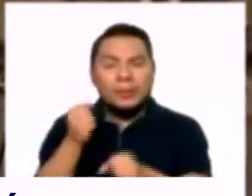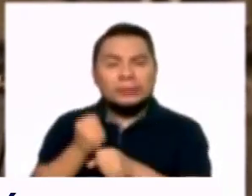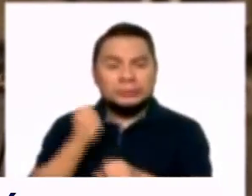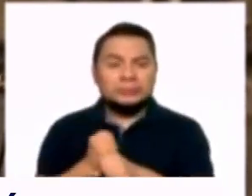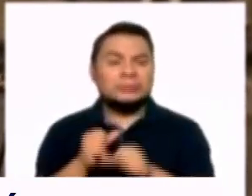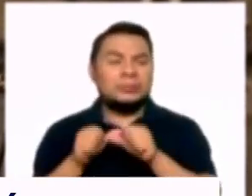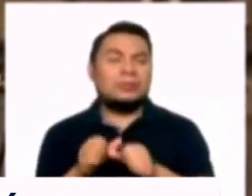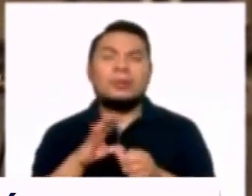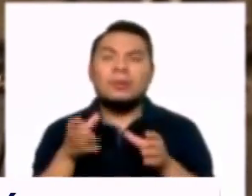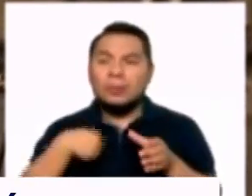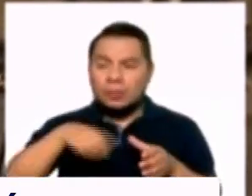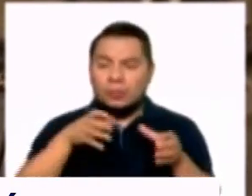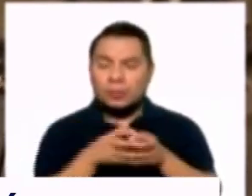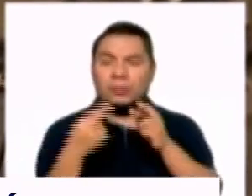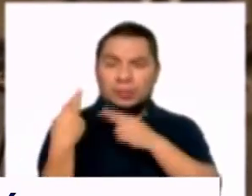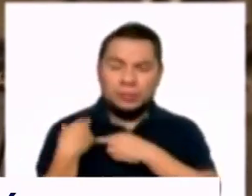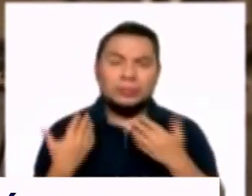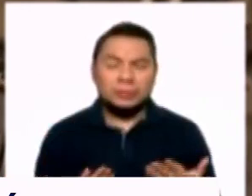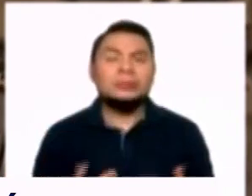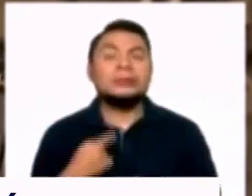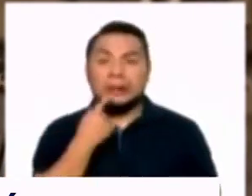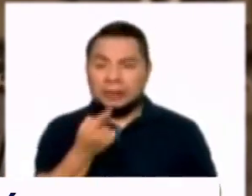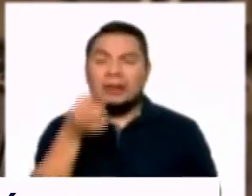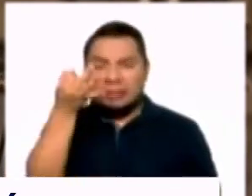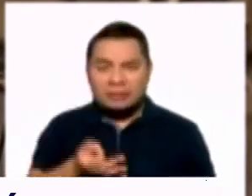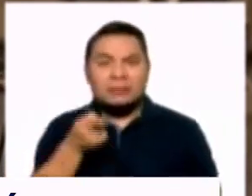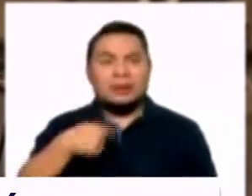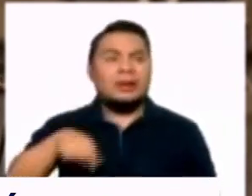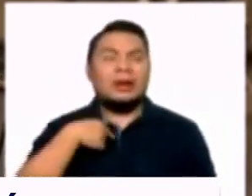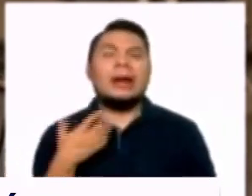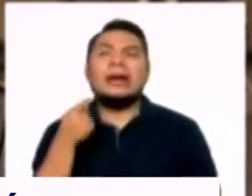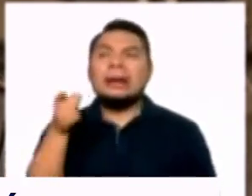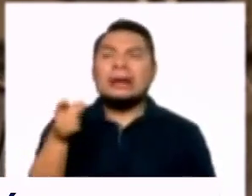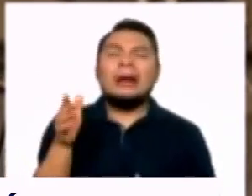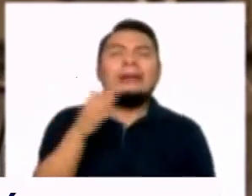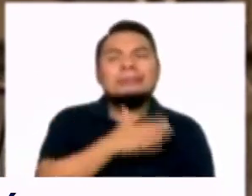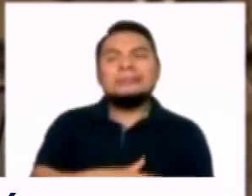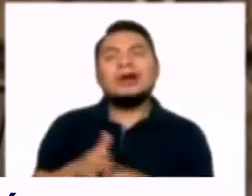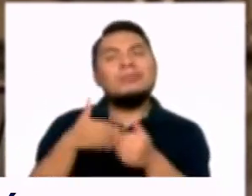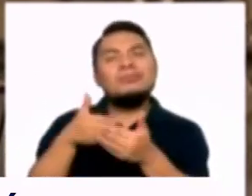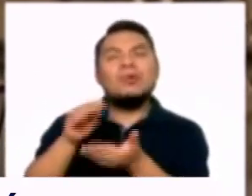cumplimiento de nuestras funciones, y ténganlo por seguro que no nos va a temblar la mano para